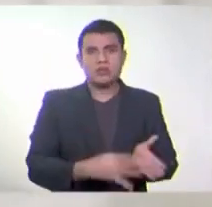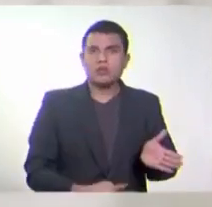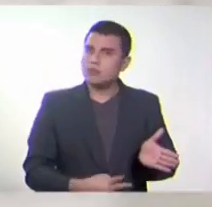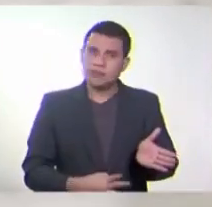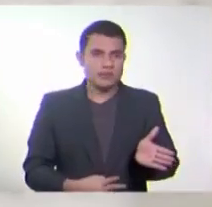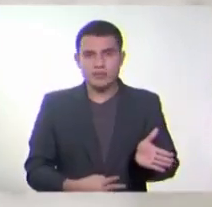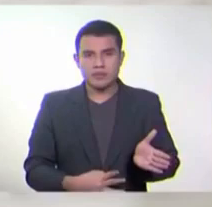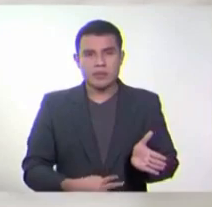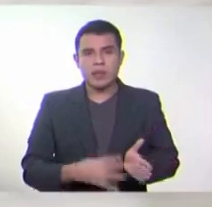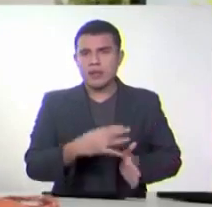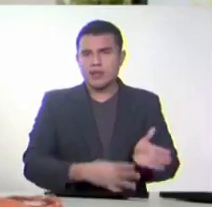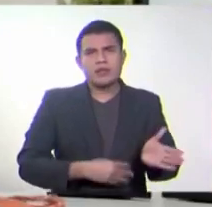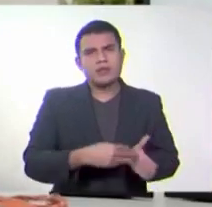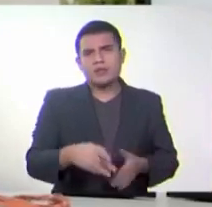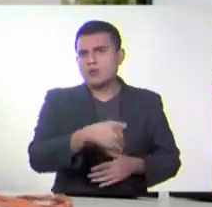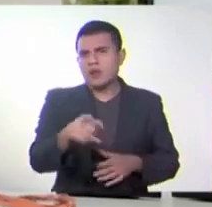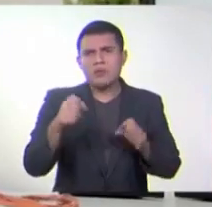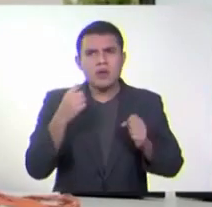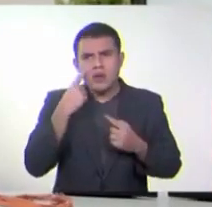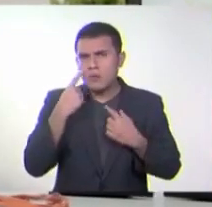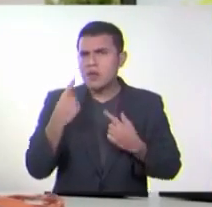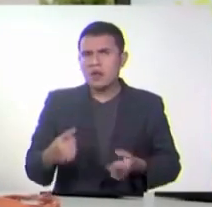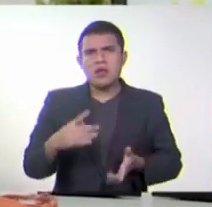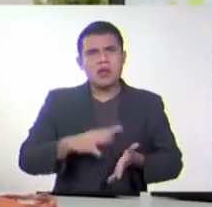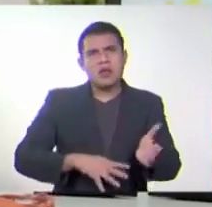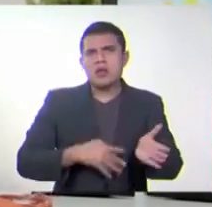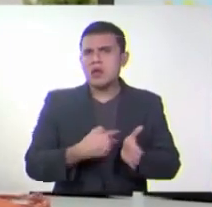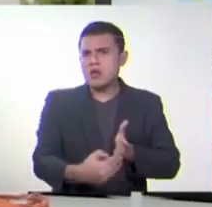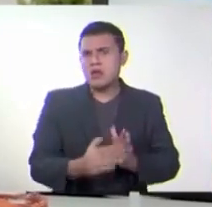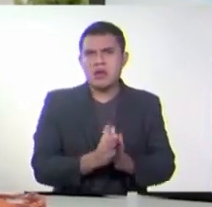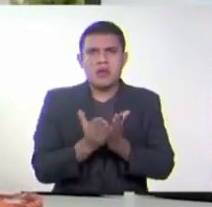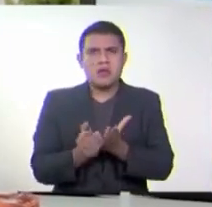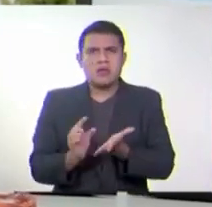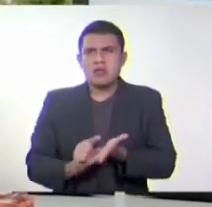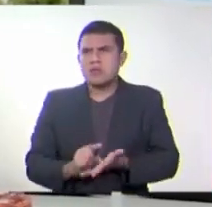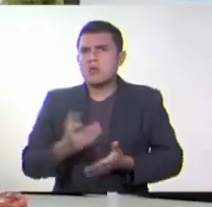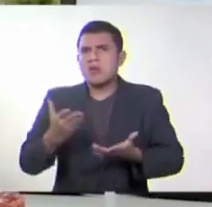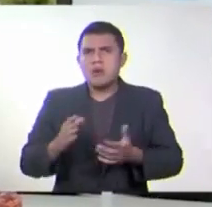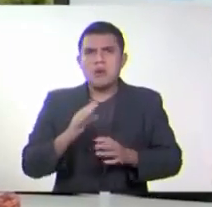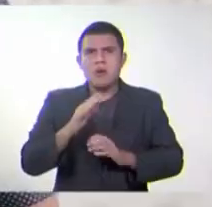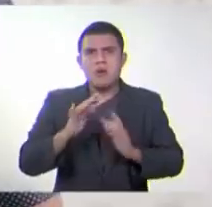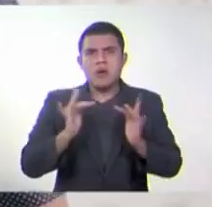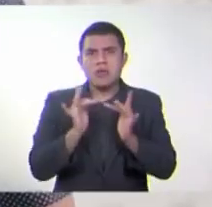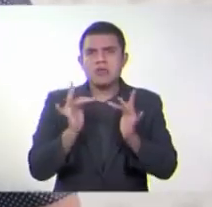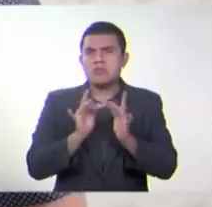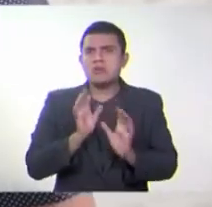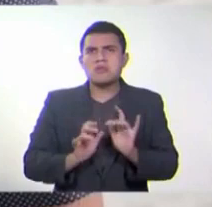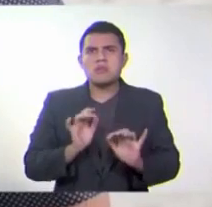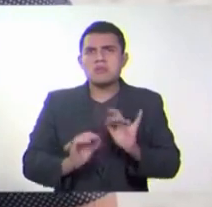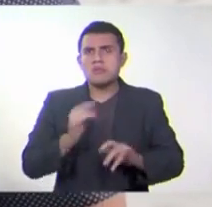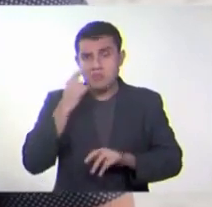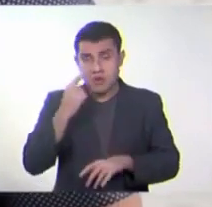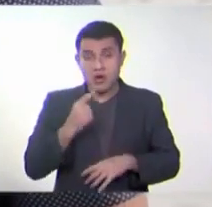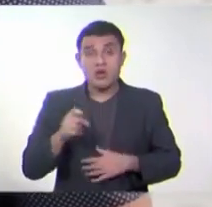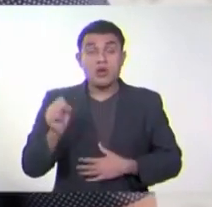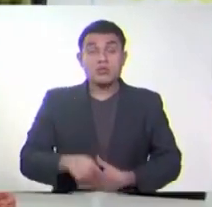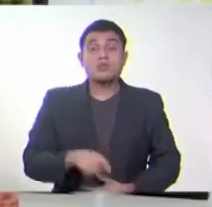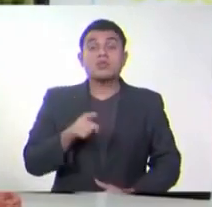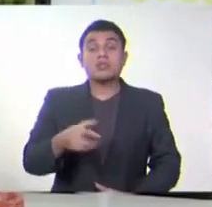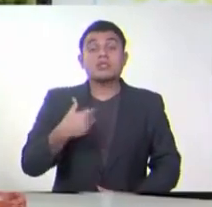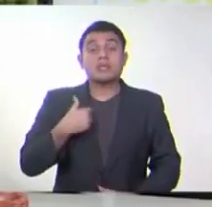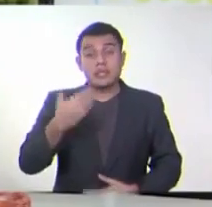tabla periódica está en las bibliotecas, en los libros. Si tienes internet, pues en internet la puedes buscar. Lo que sí debes